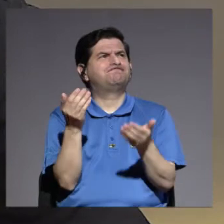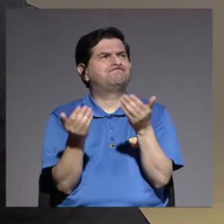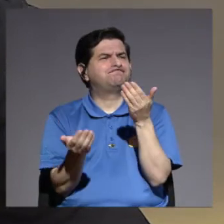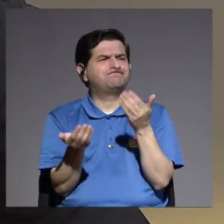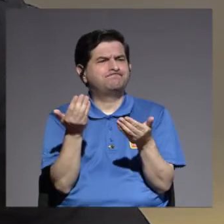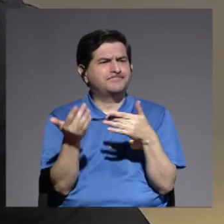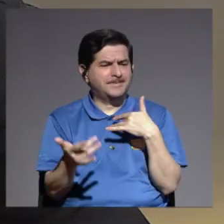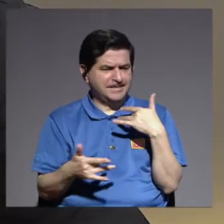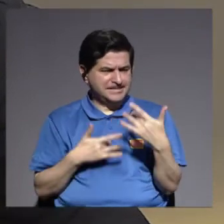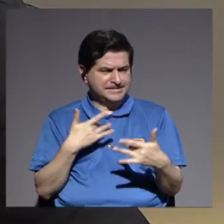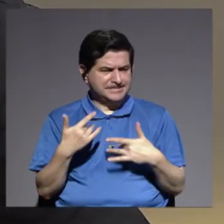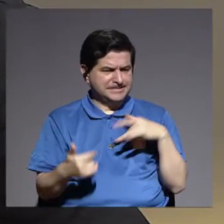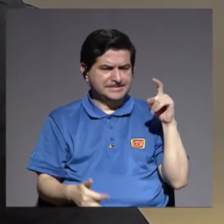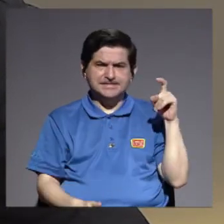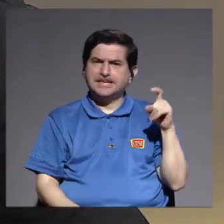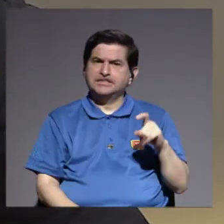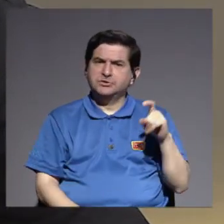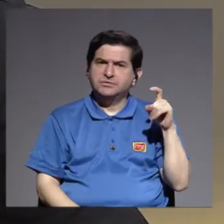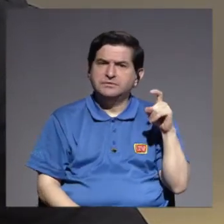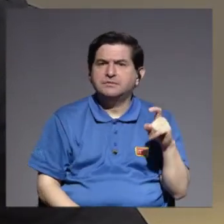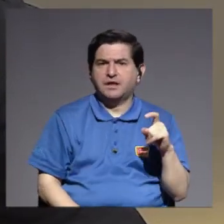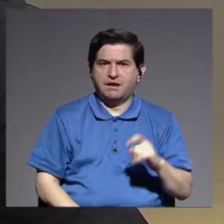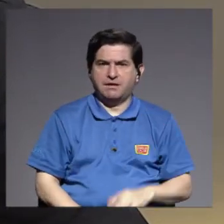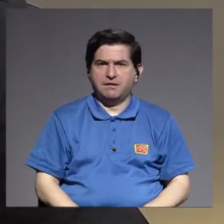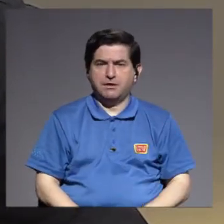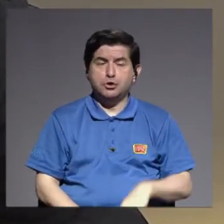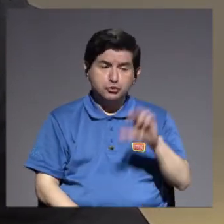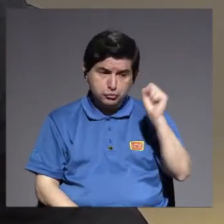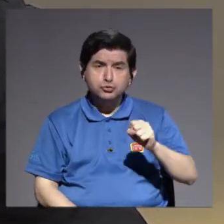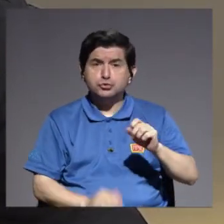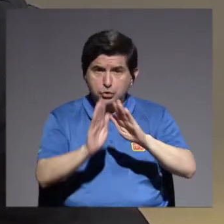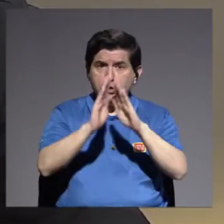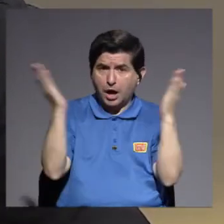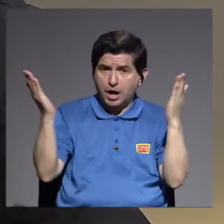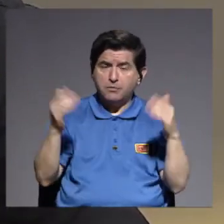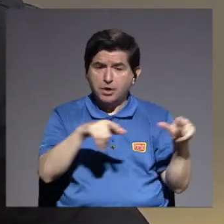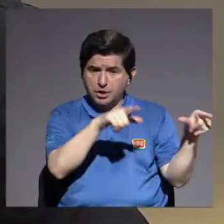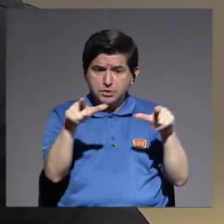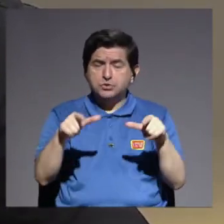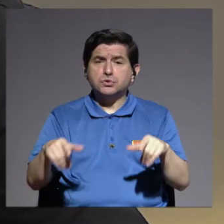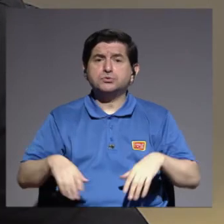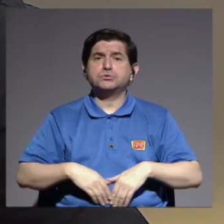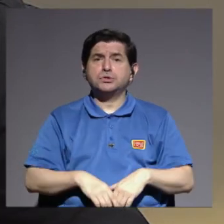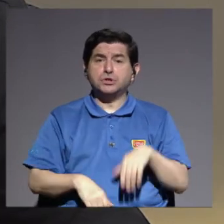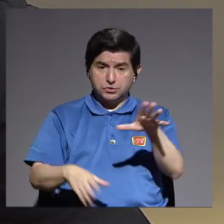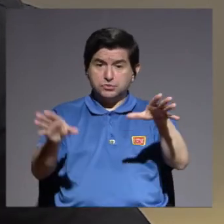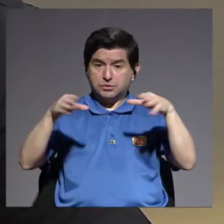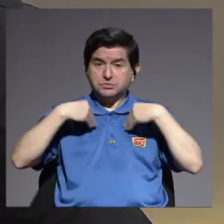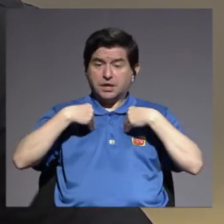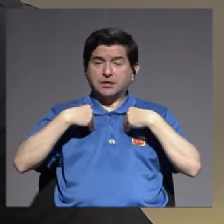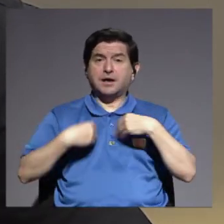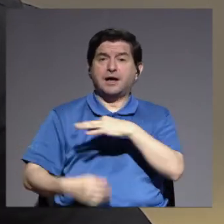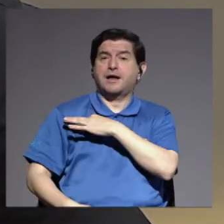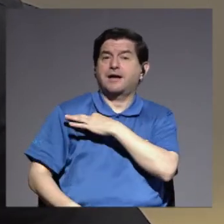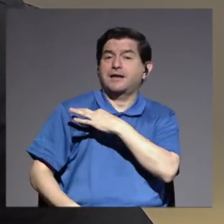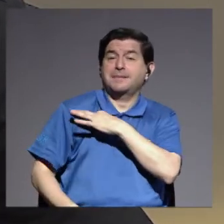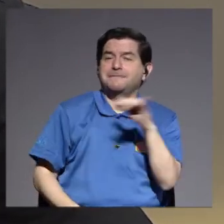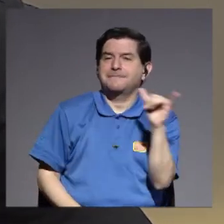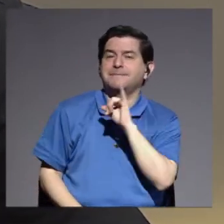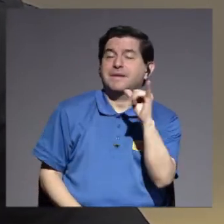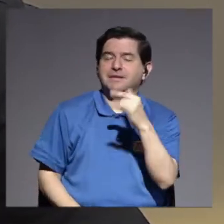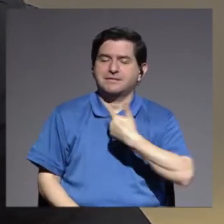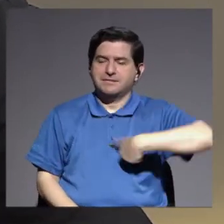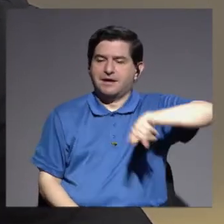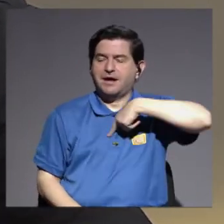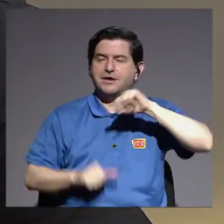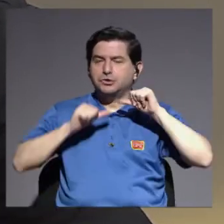un sentir necesario donde, bueno, están abiertos y están muy anuentes a recibirlo. Entonces creo que es una invitación también un poco a que